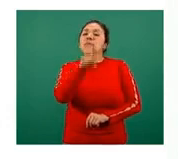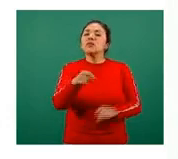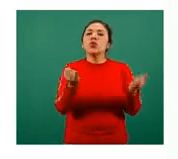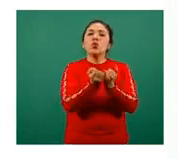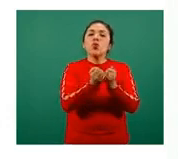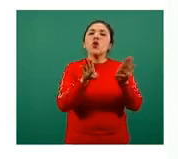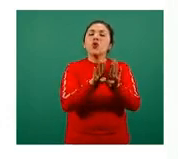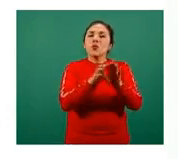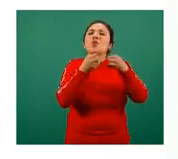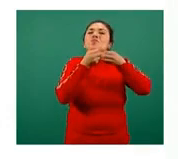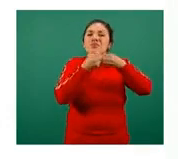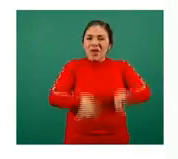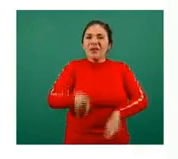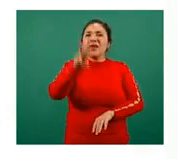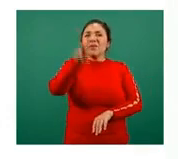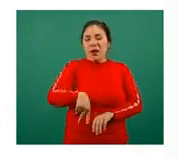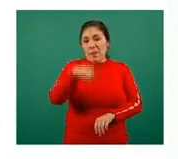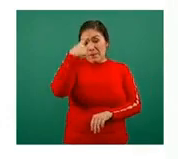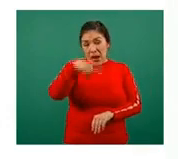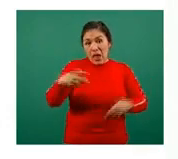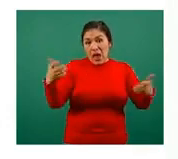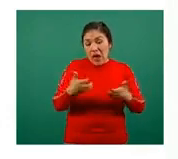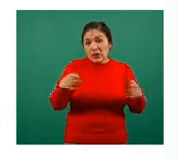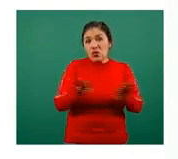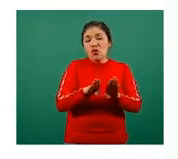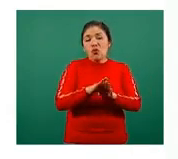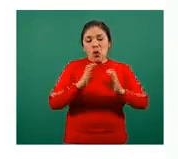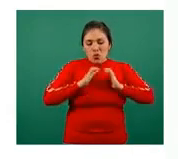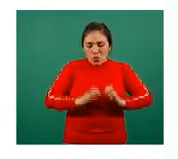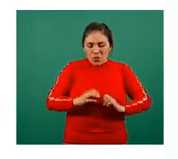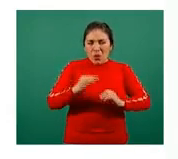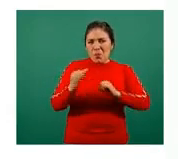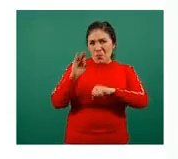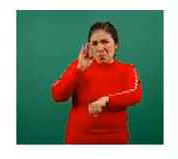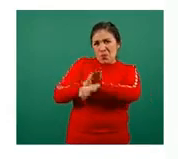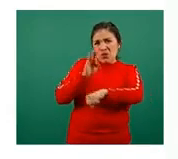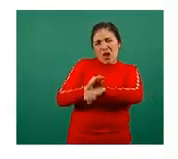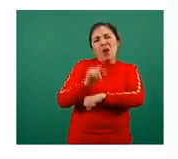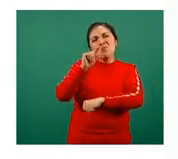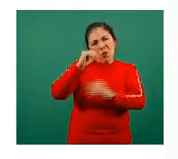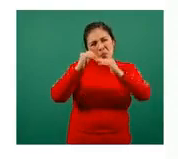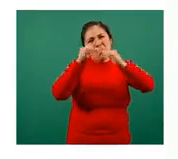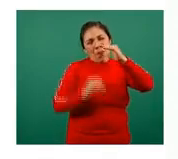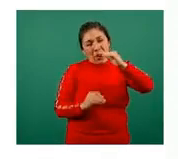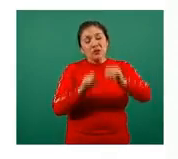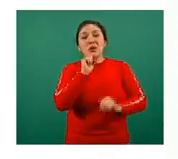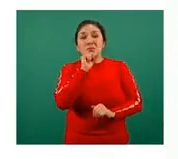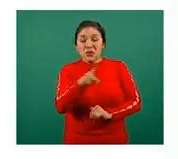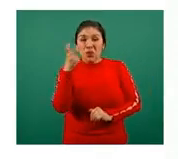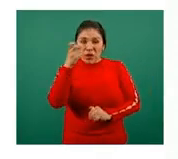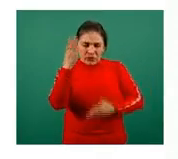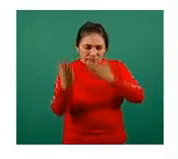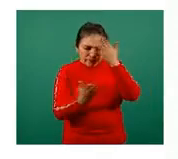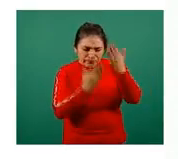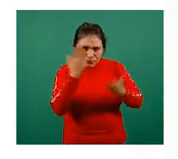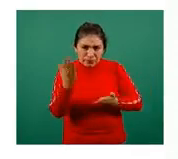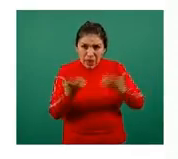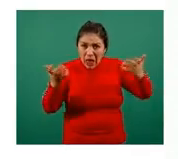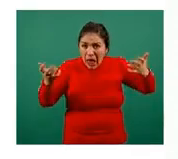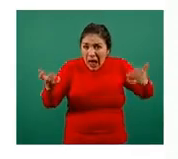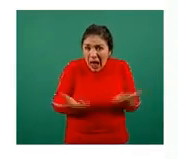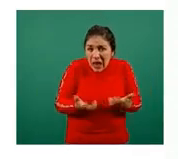pérdida sustancial de la actividad de los anticuerpos. Este estudio no fue